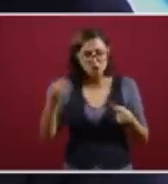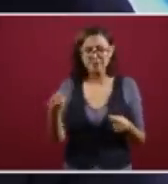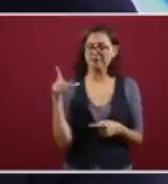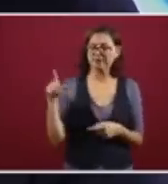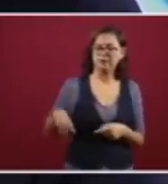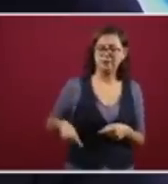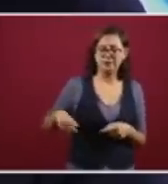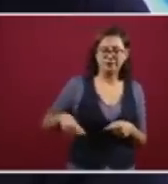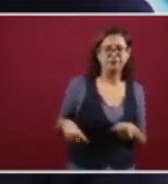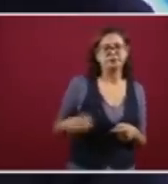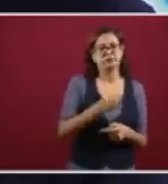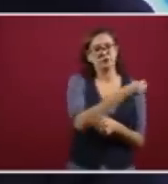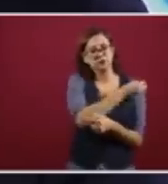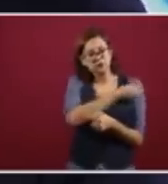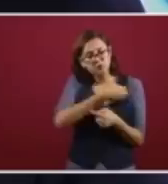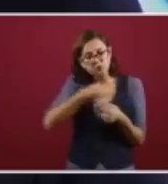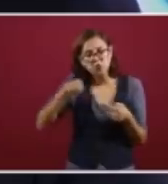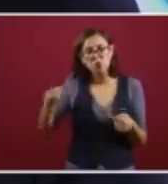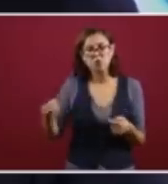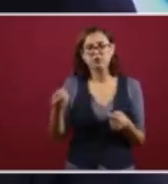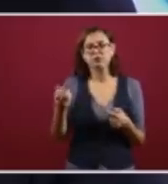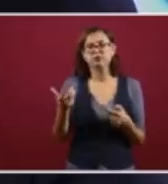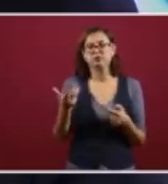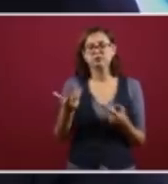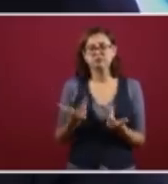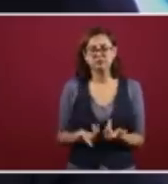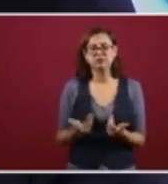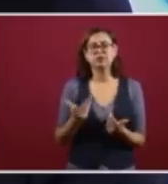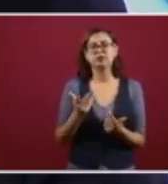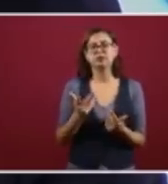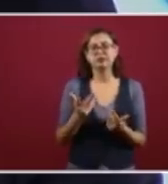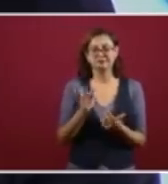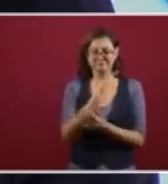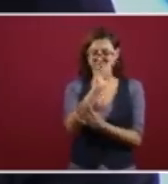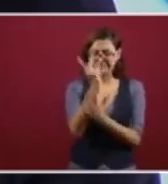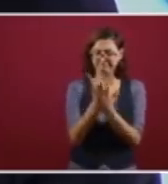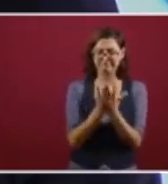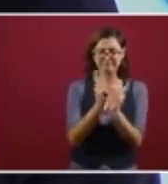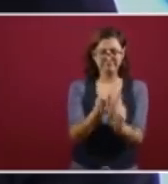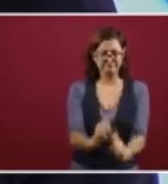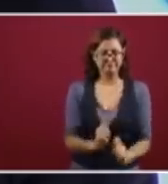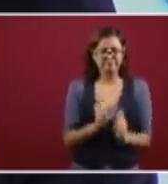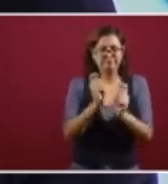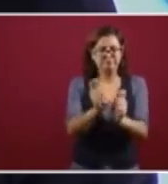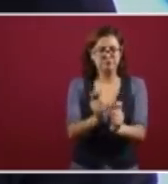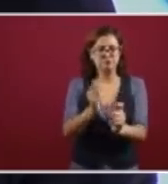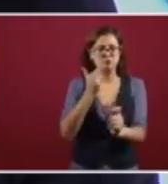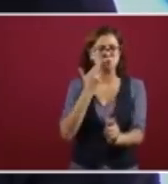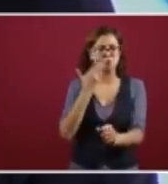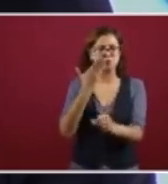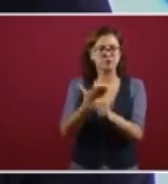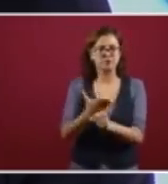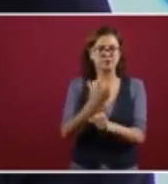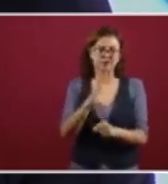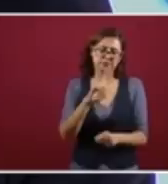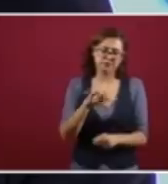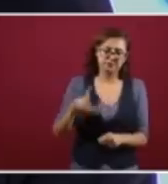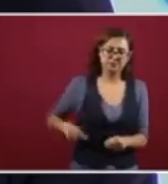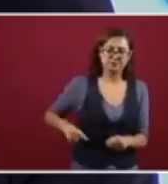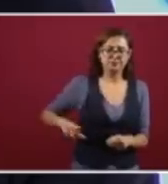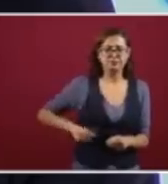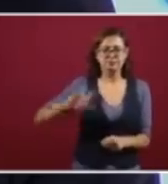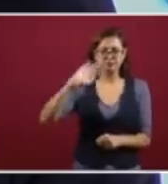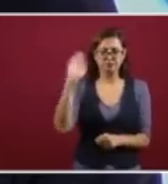gobierno, establecer esto como un programa bajo la responsabilidad del Estado, conducido el programa por